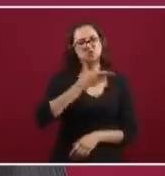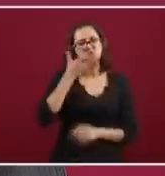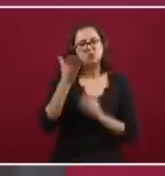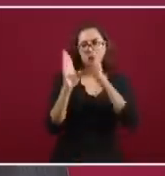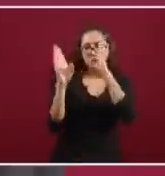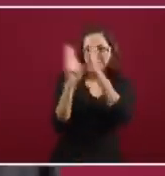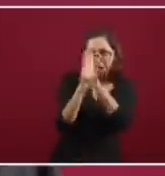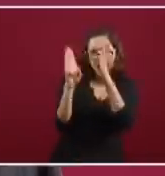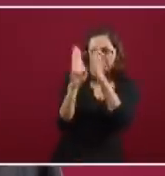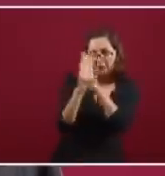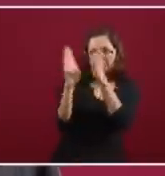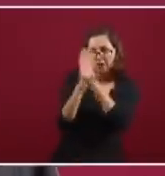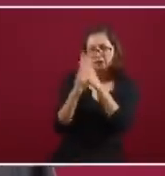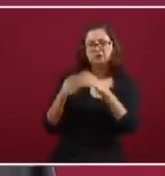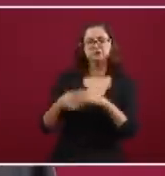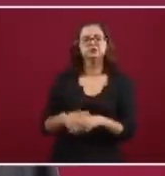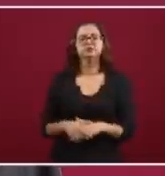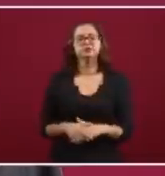y